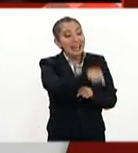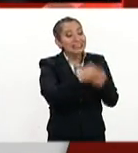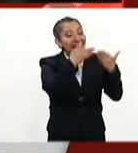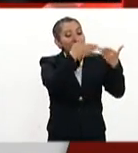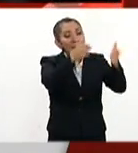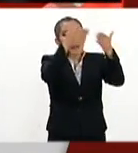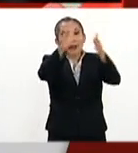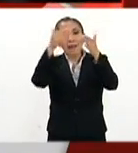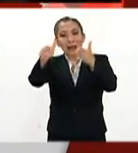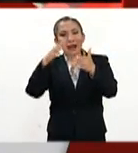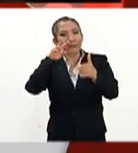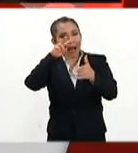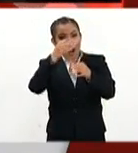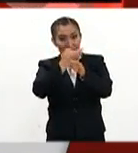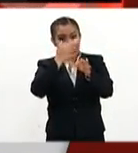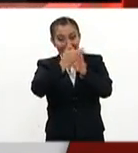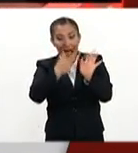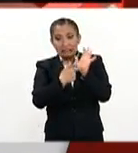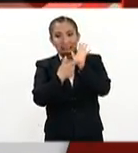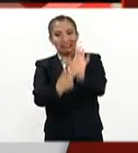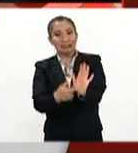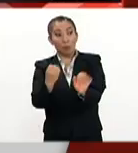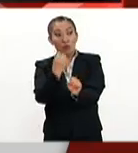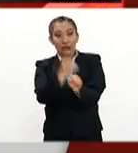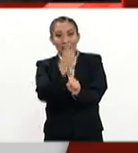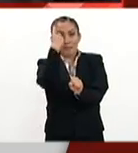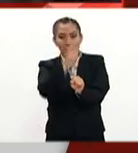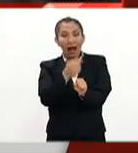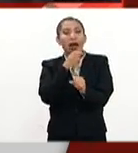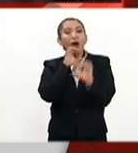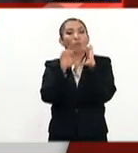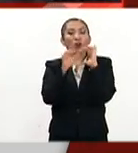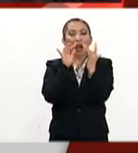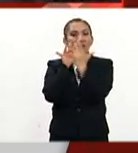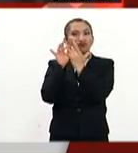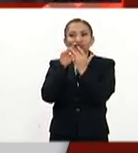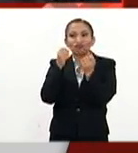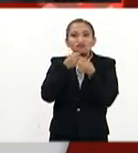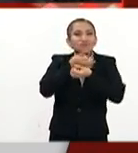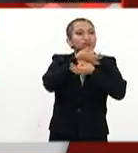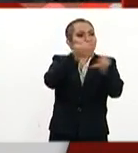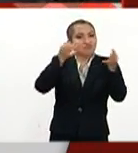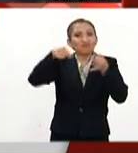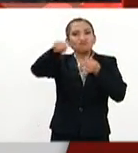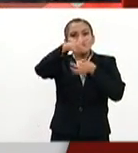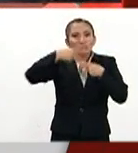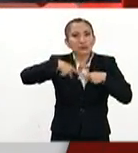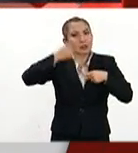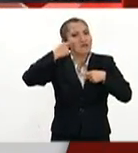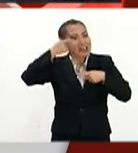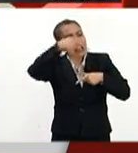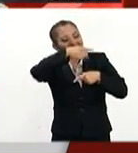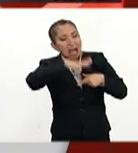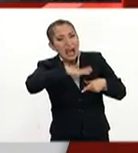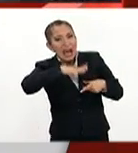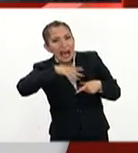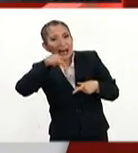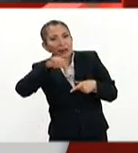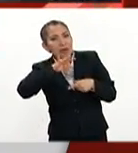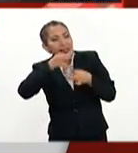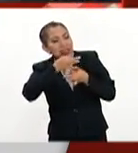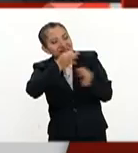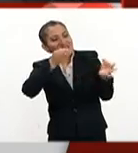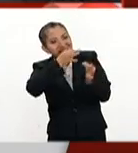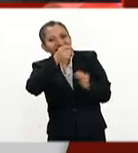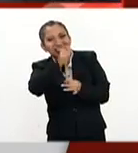abrir canales como el que ustedes nos están ofreciendo, ¿no? Ahorita para poder comunicarnos con el consumidor en general, ¿no? Y poder